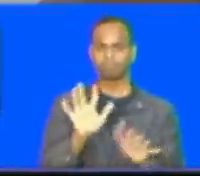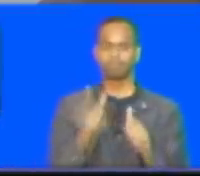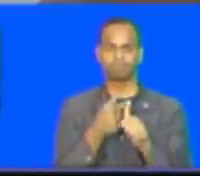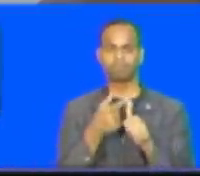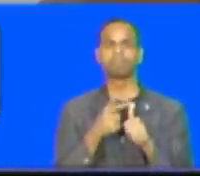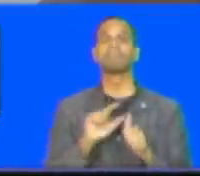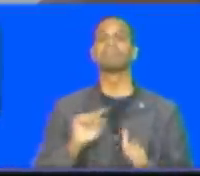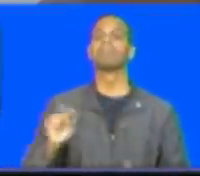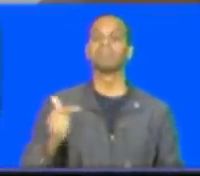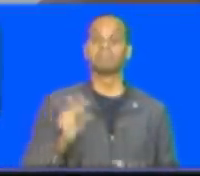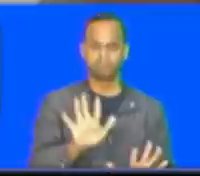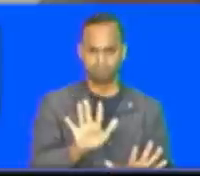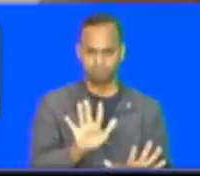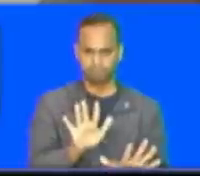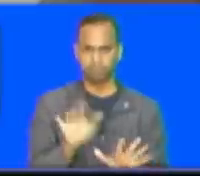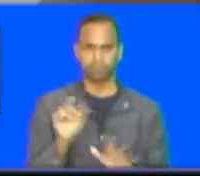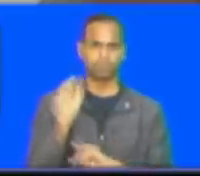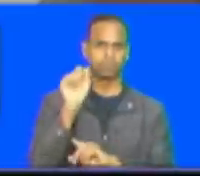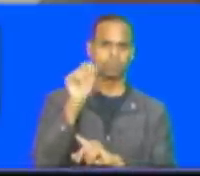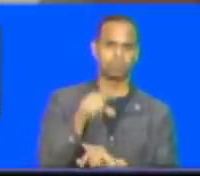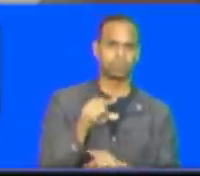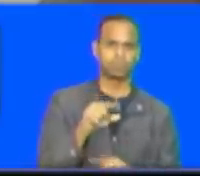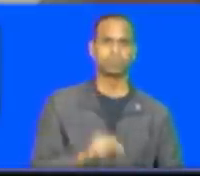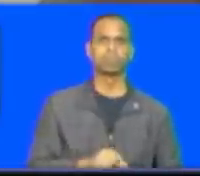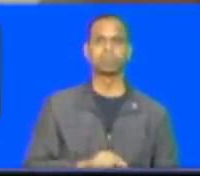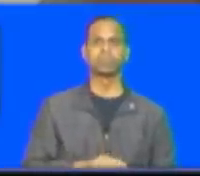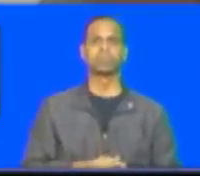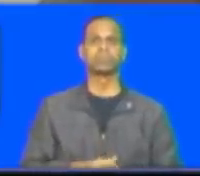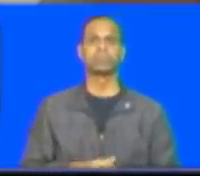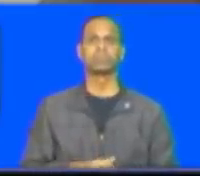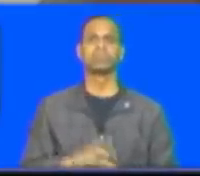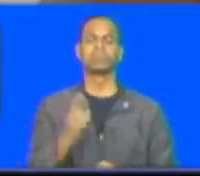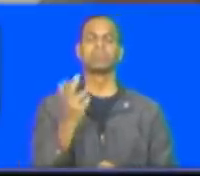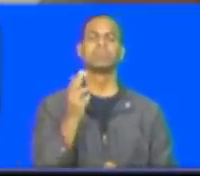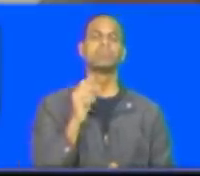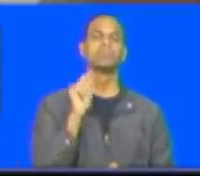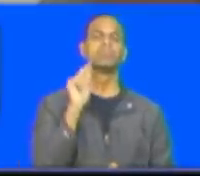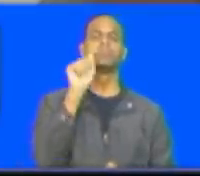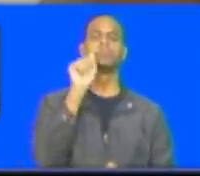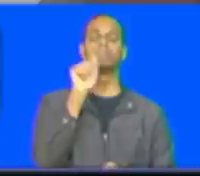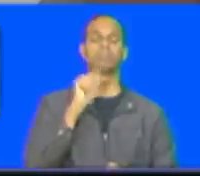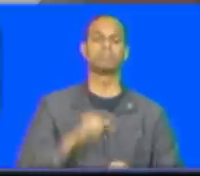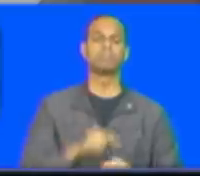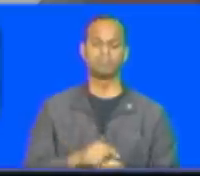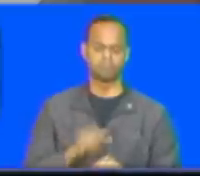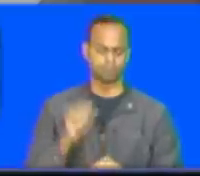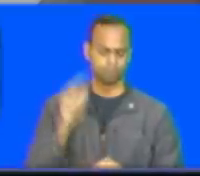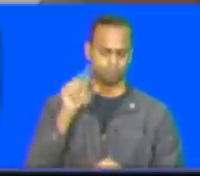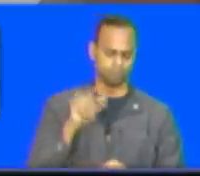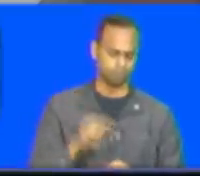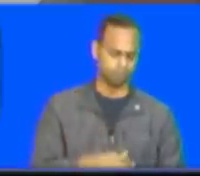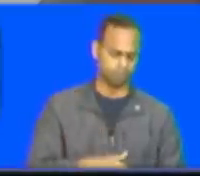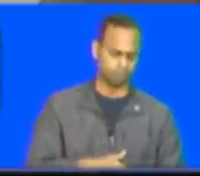por favor. Vamos ya con tu pregunta, el del polichero rojo, que lo estoy viendo donde está la cara, pero bueno, contigo primero.